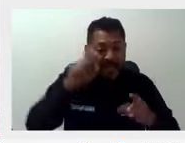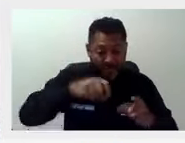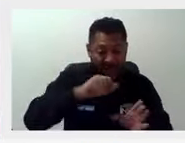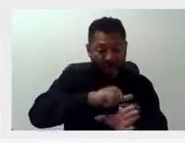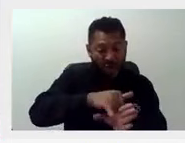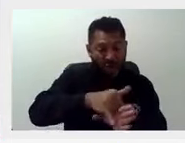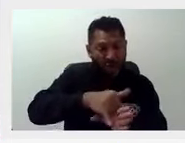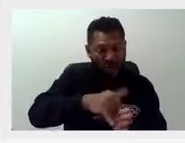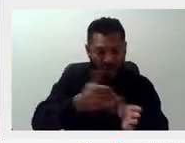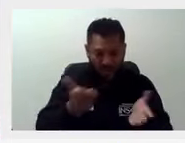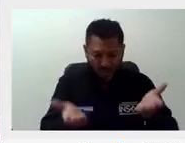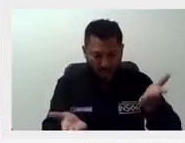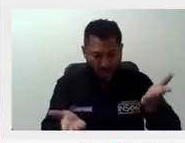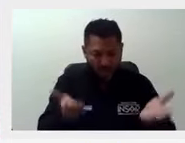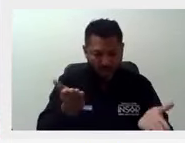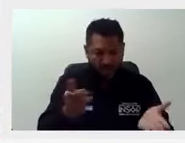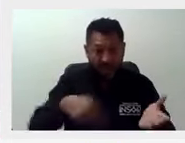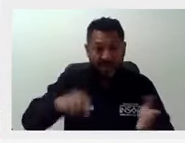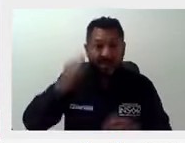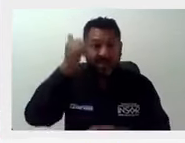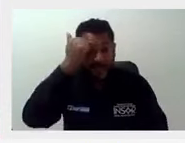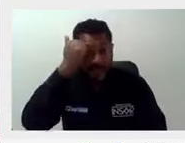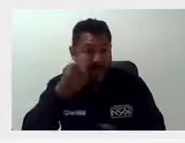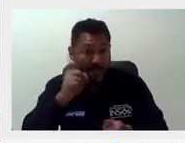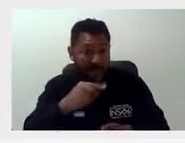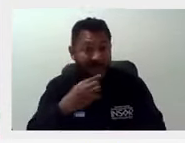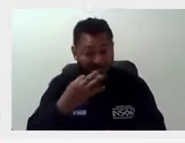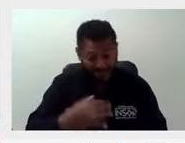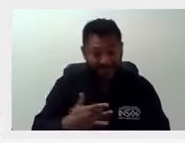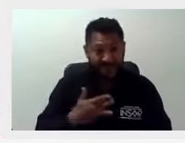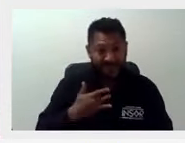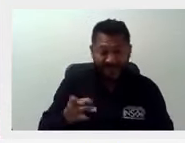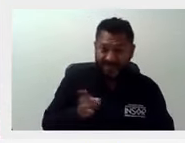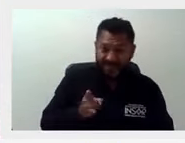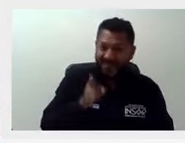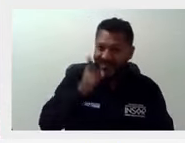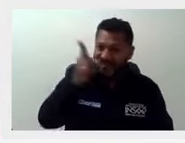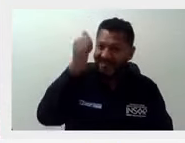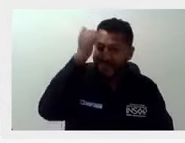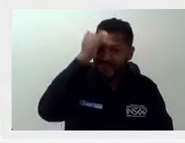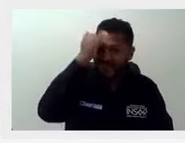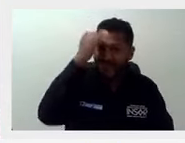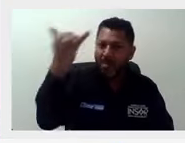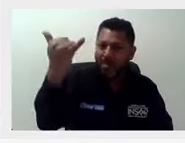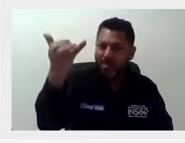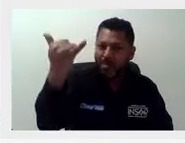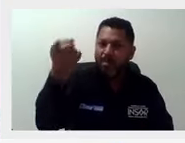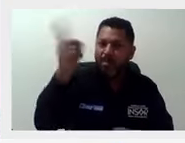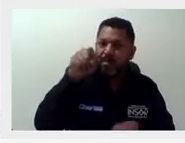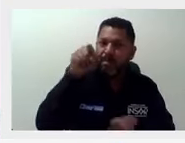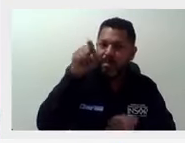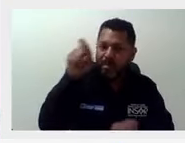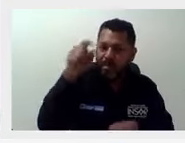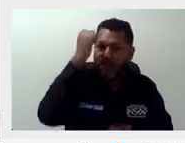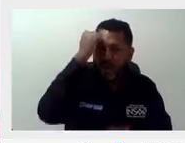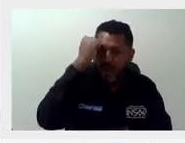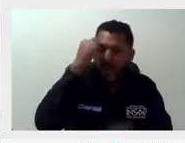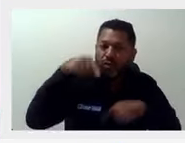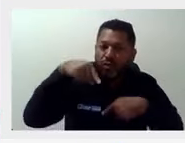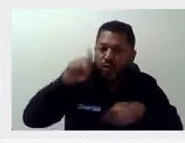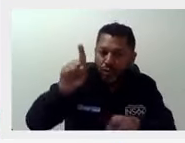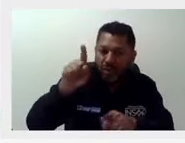que aquellos que están mandando mucho trabajo tiene que ver también con unas dinámicas estructurales de sus entidades educativas.